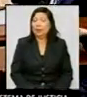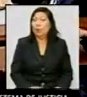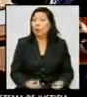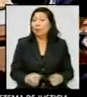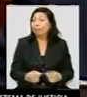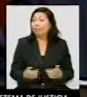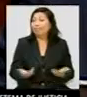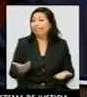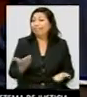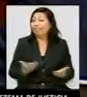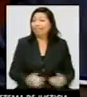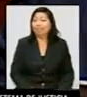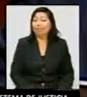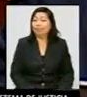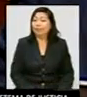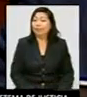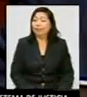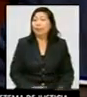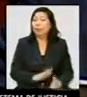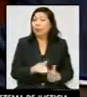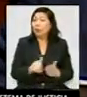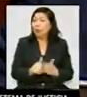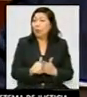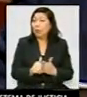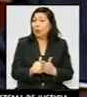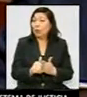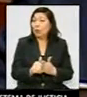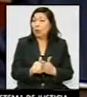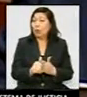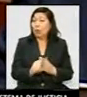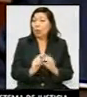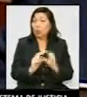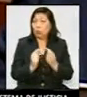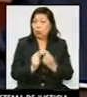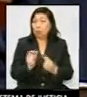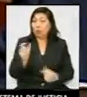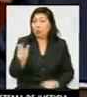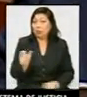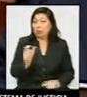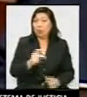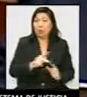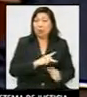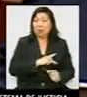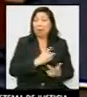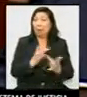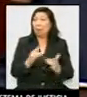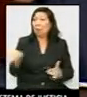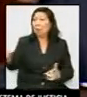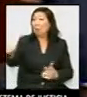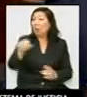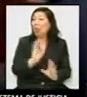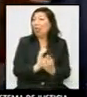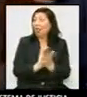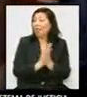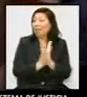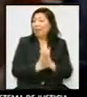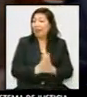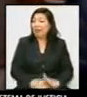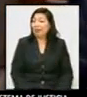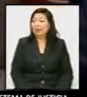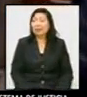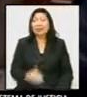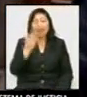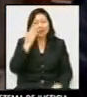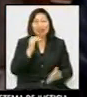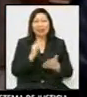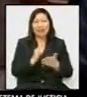vemos todos los curules de los parlamentarios de Fuerza Popular vacías, ya sabíamos